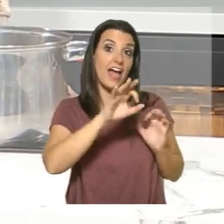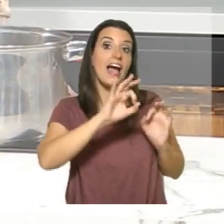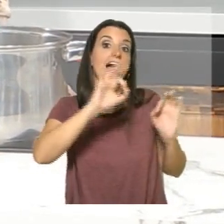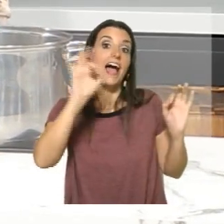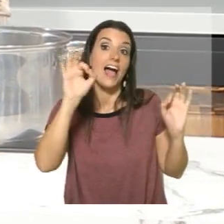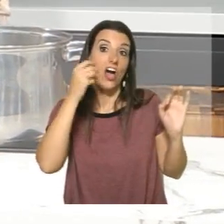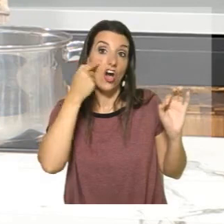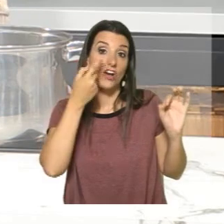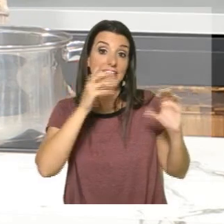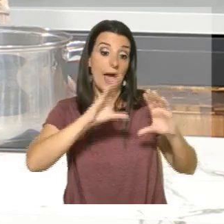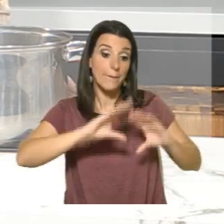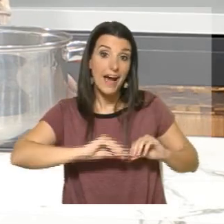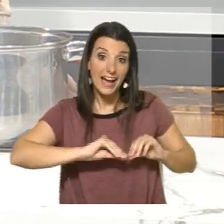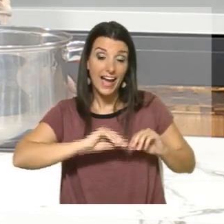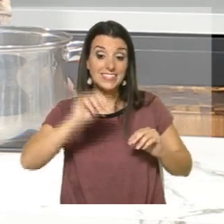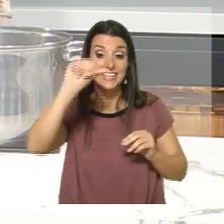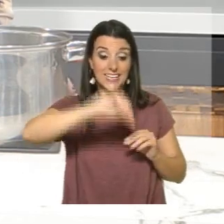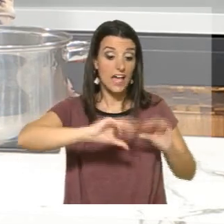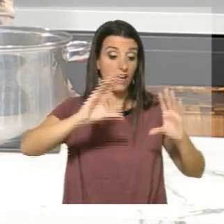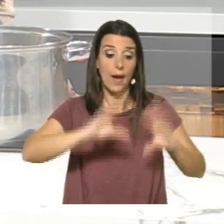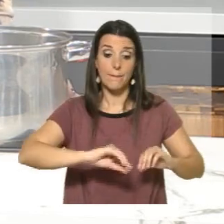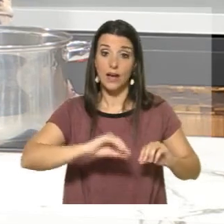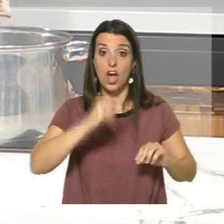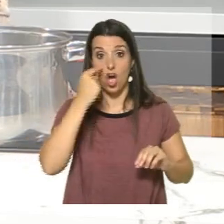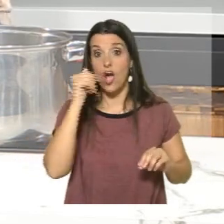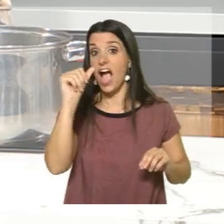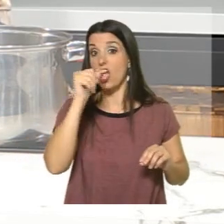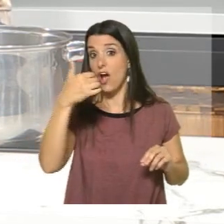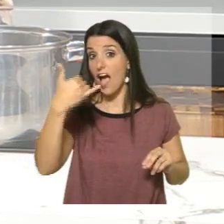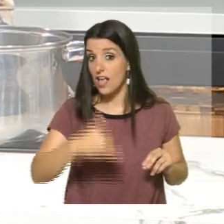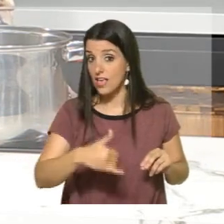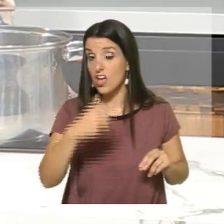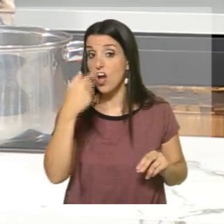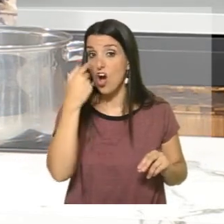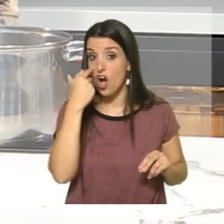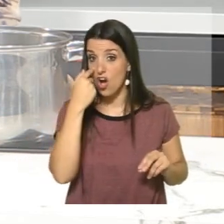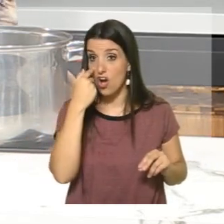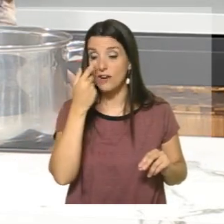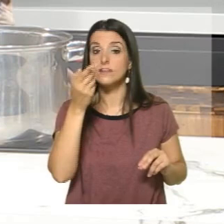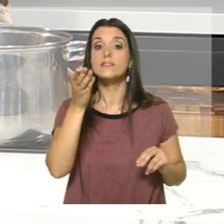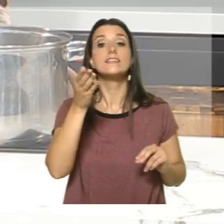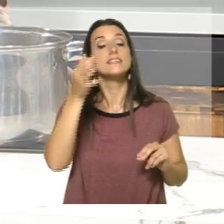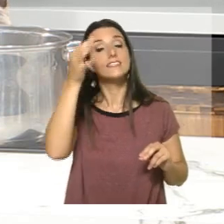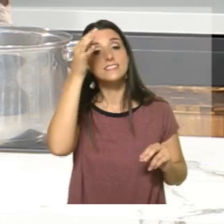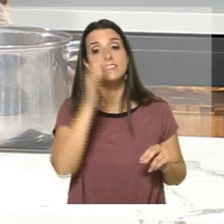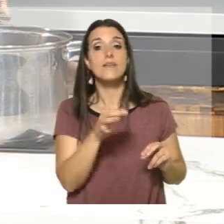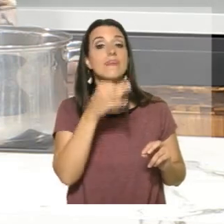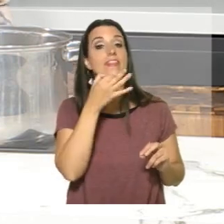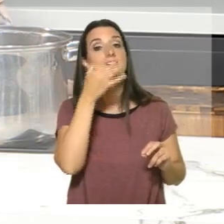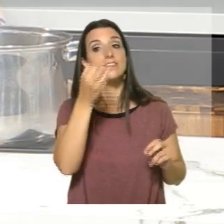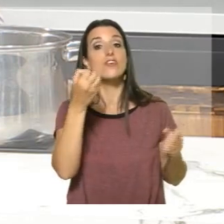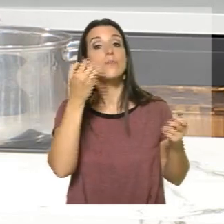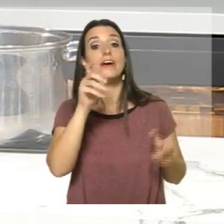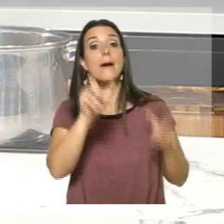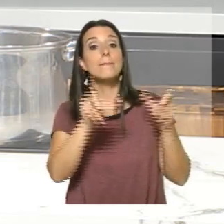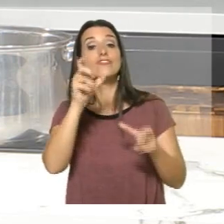digo, bueno, si lo apagás enseguida y recién echaste la cerveza, te tomas, es como tomar la. De la lata. Siempre hay que decirlo. ¿Por qué? Porque el público